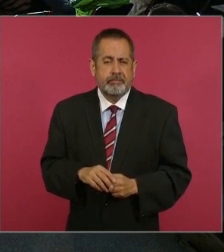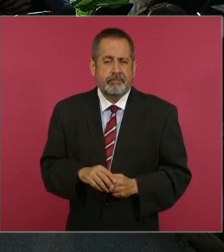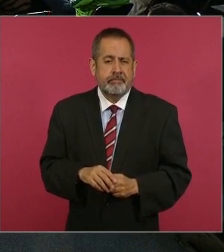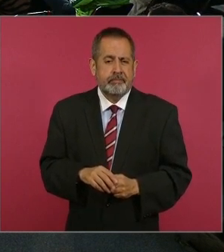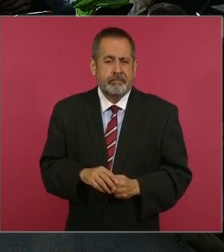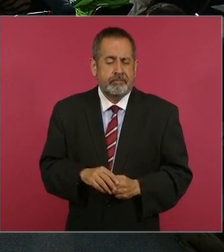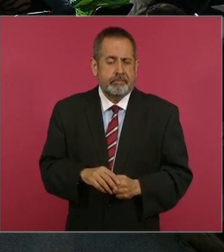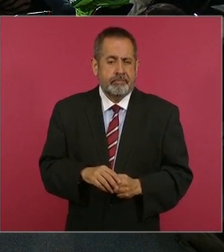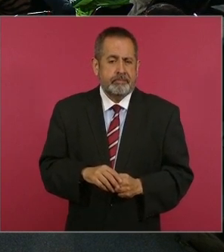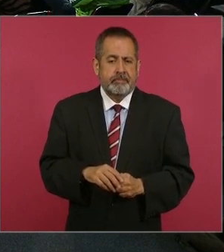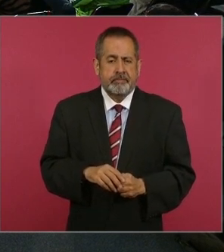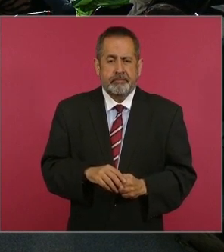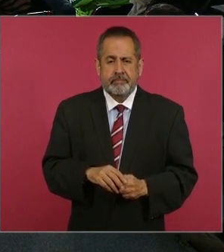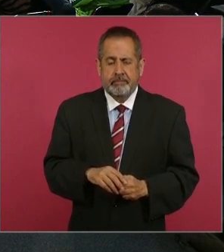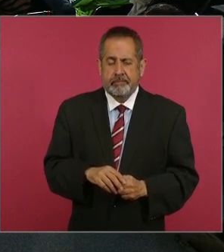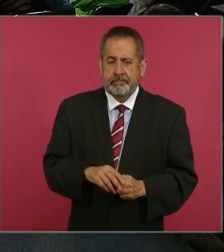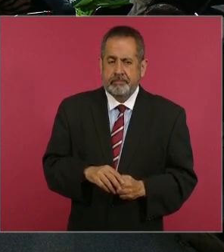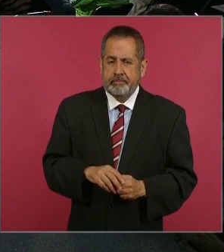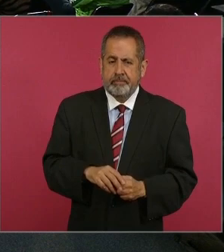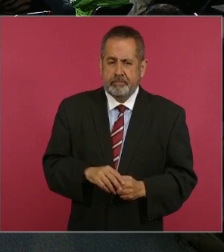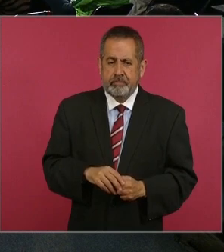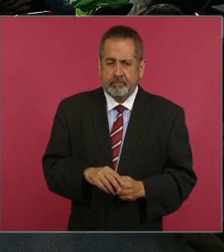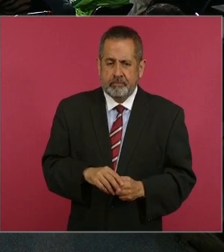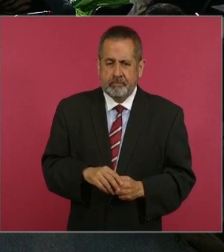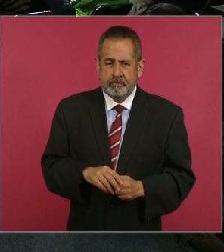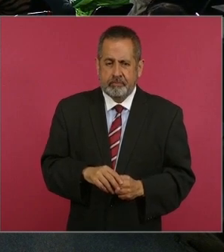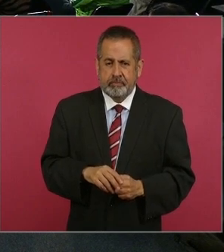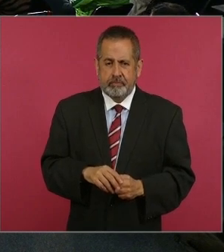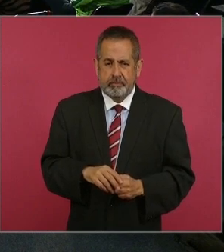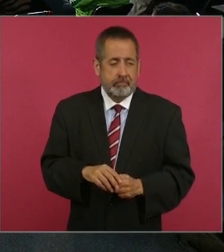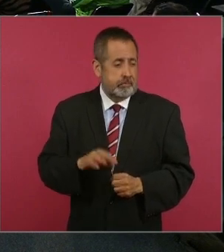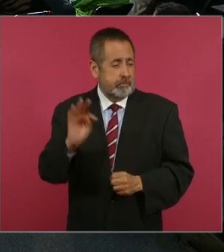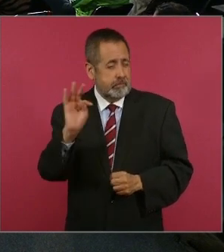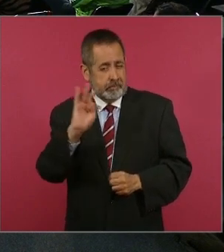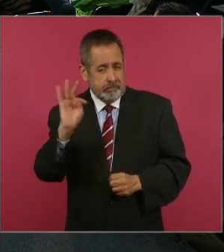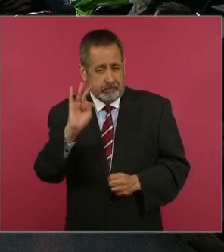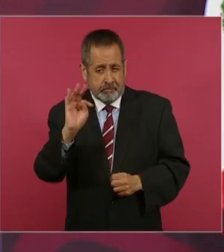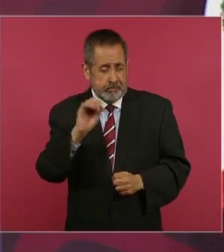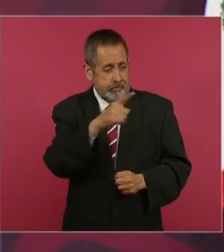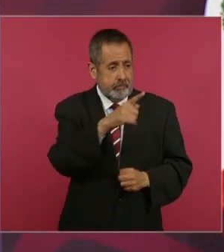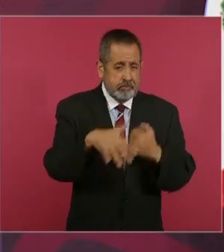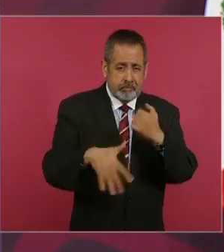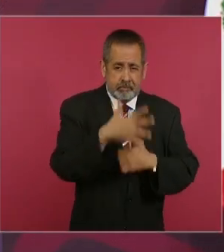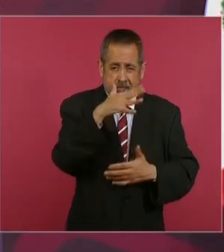eh No van a aportar los 15000